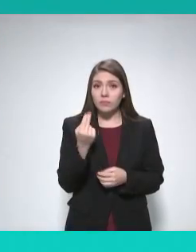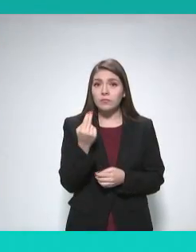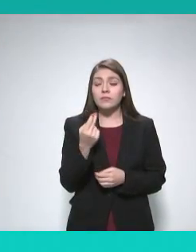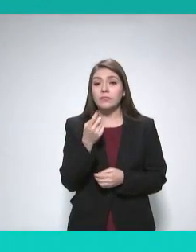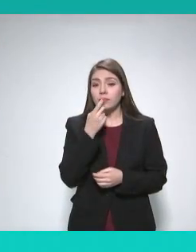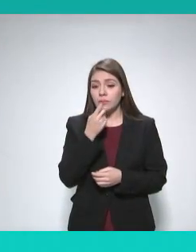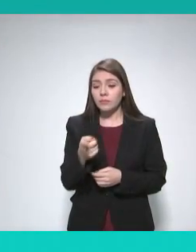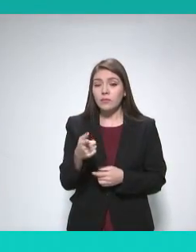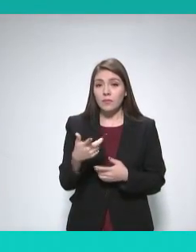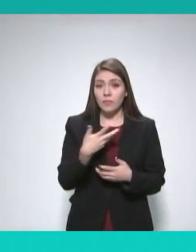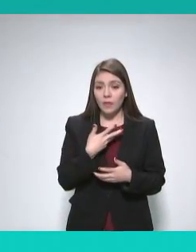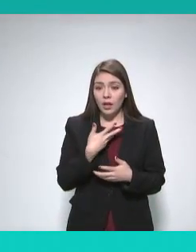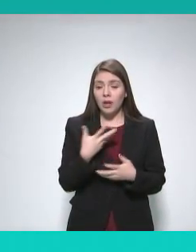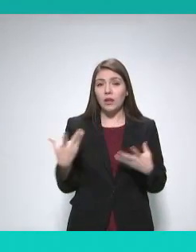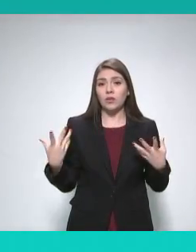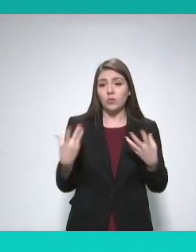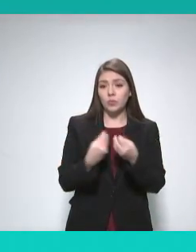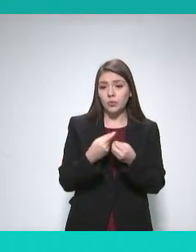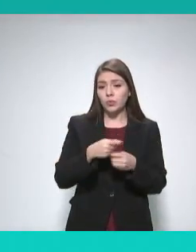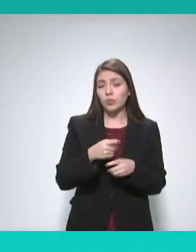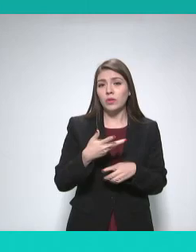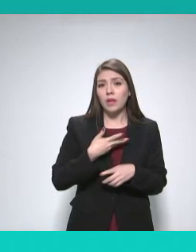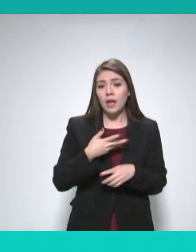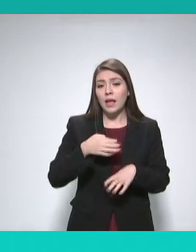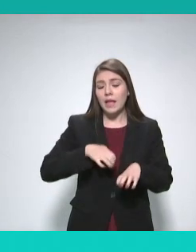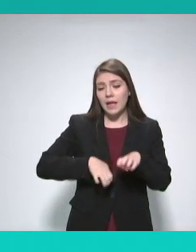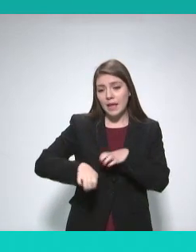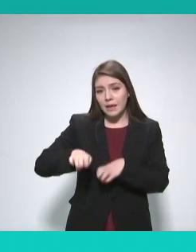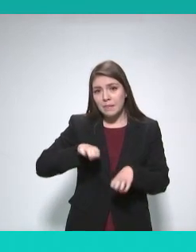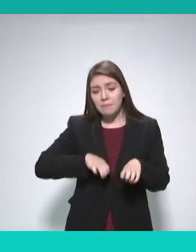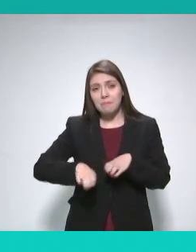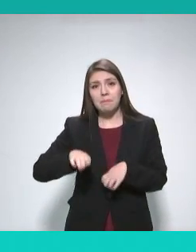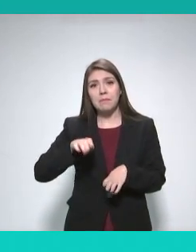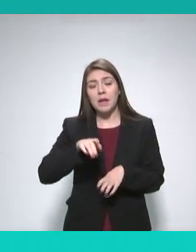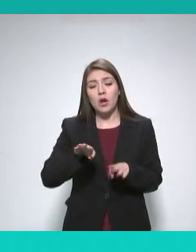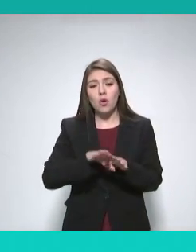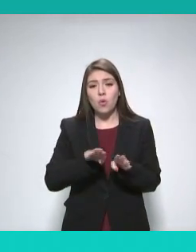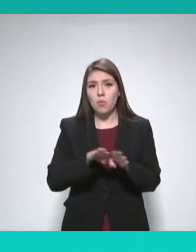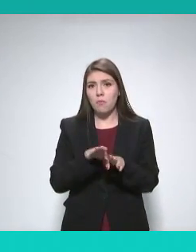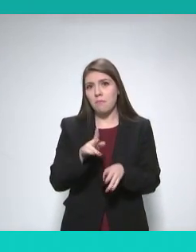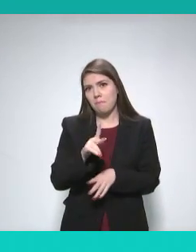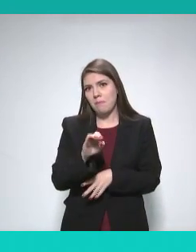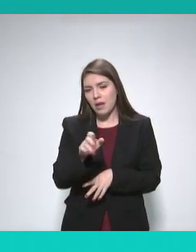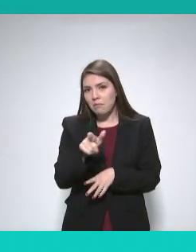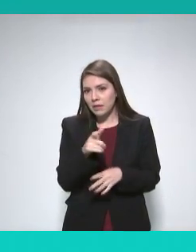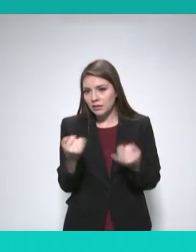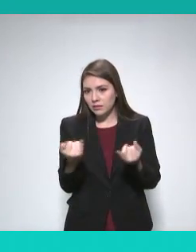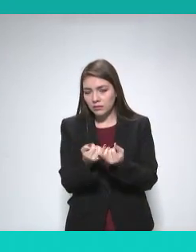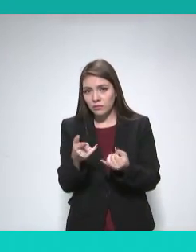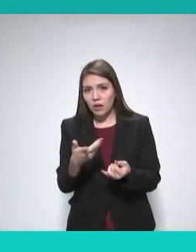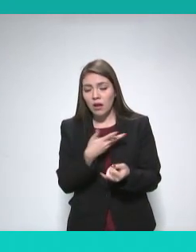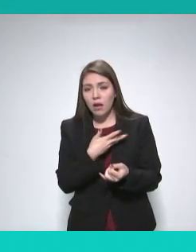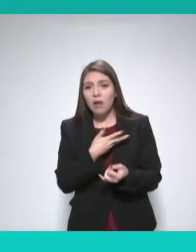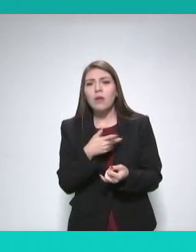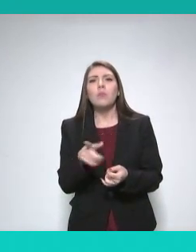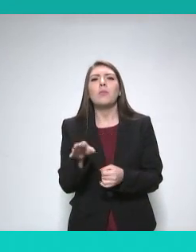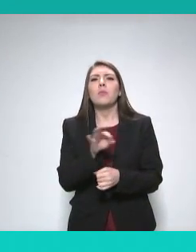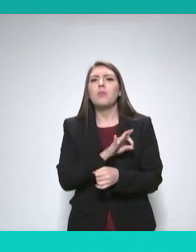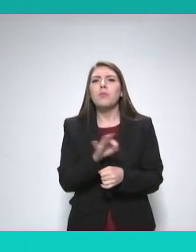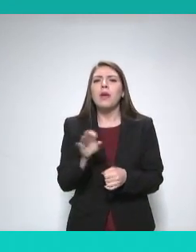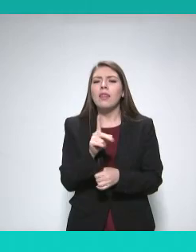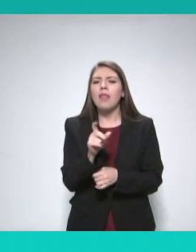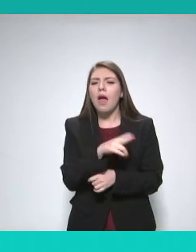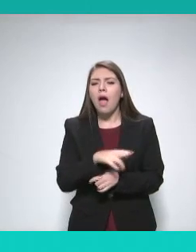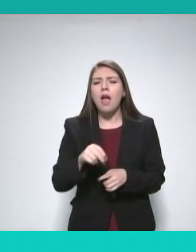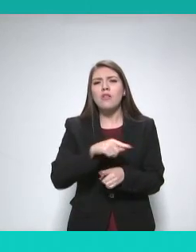y al estar involucrados servidores públicos de una empresa productiva del estado como pemex existe una afectación al interés público en